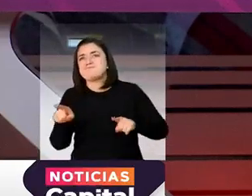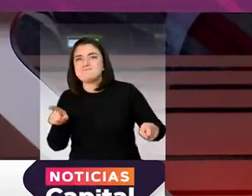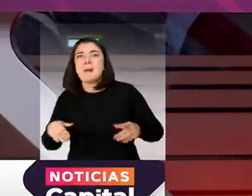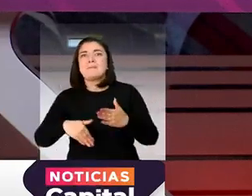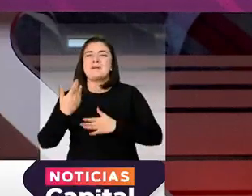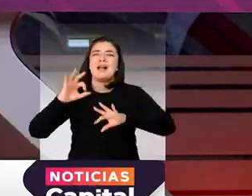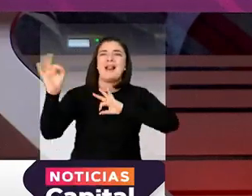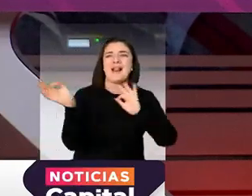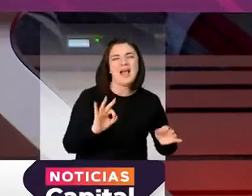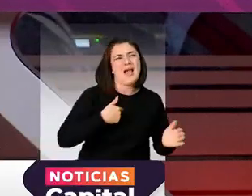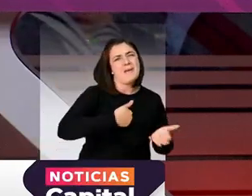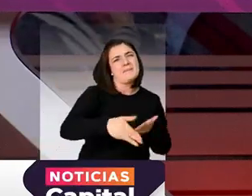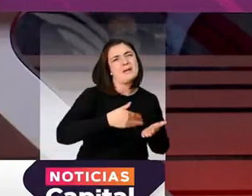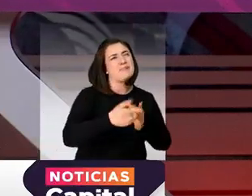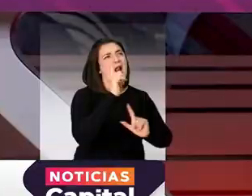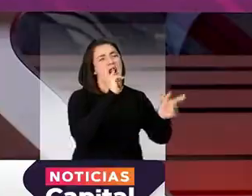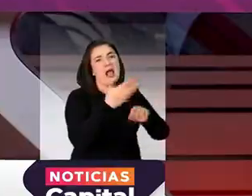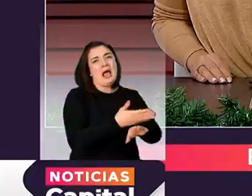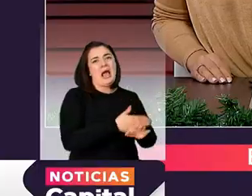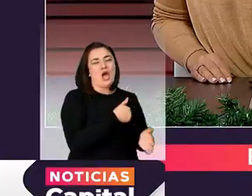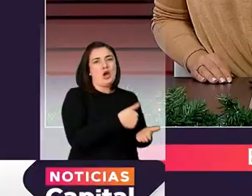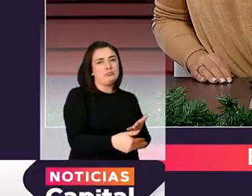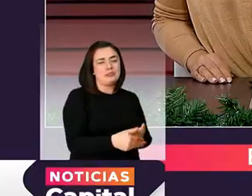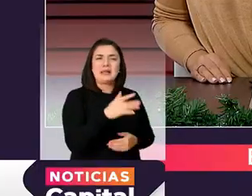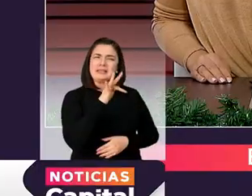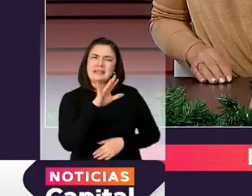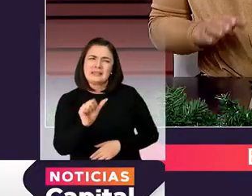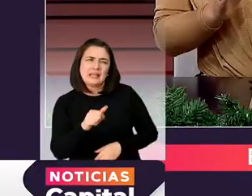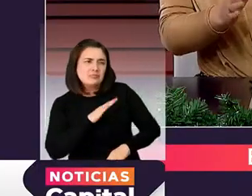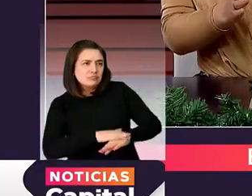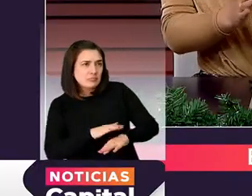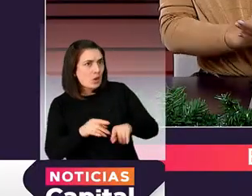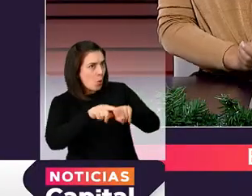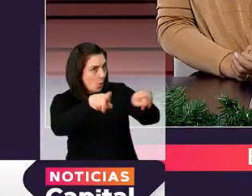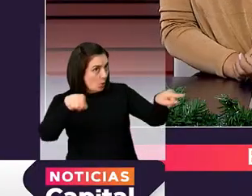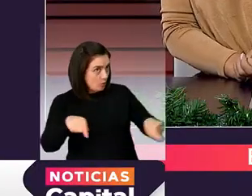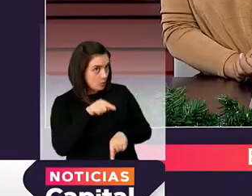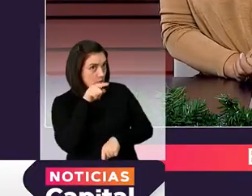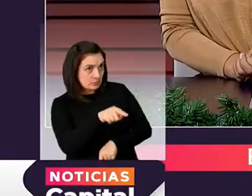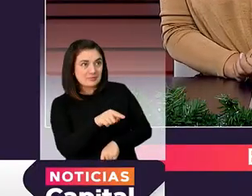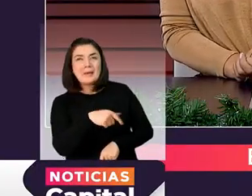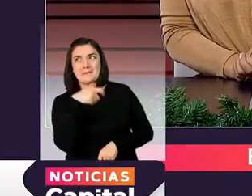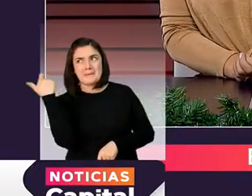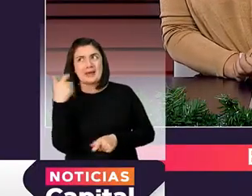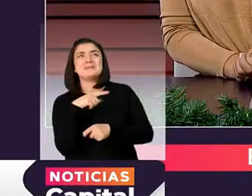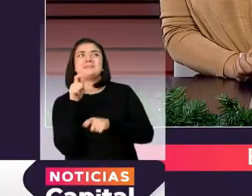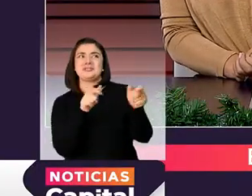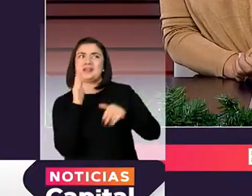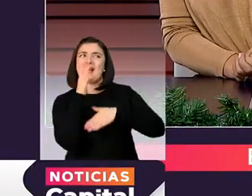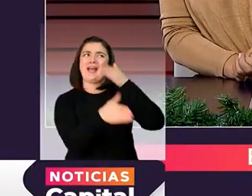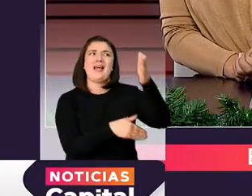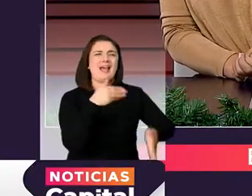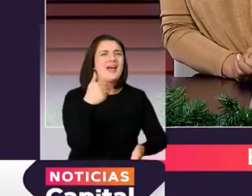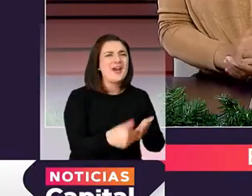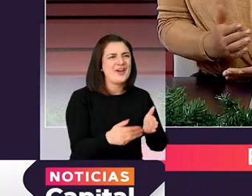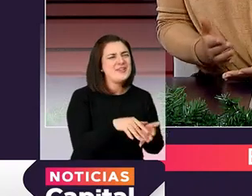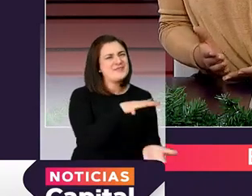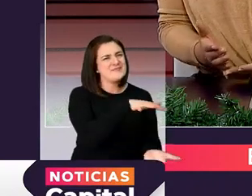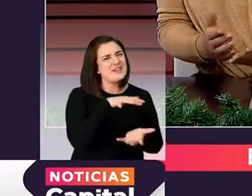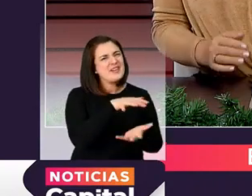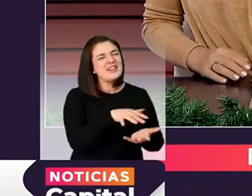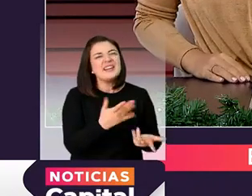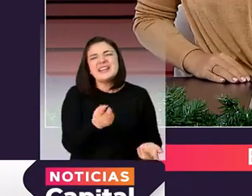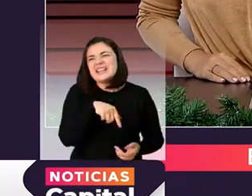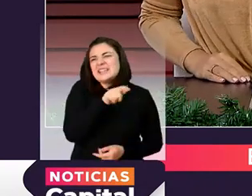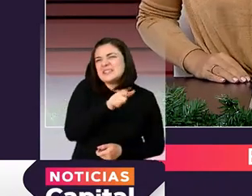realizan las compras de licor. Tatiana Sanabria, usted se encuentra en uno de los lugares preferidos por los bogotanos para buscar este tipo de productos. ¿Qué dice la